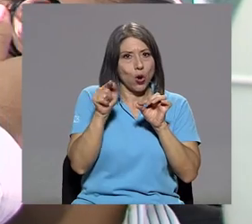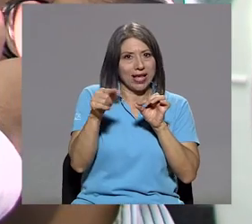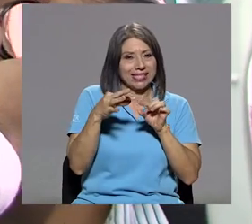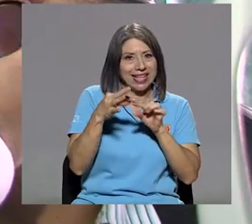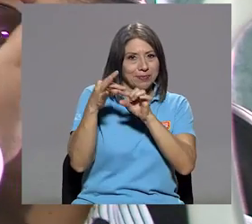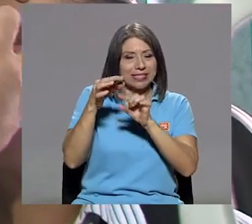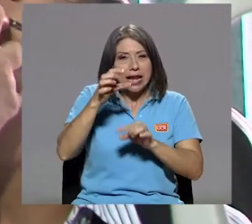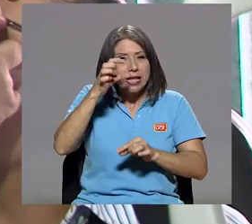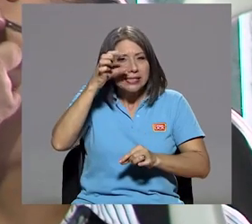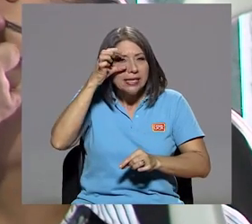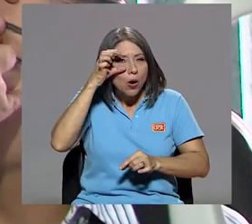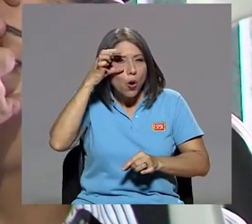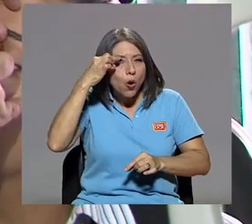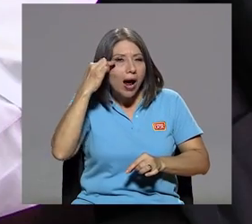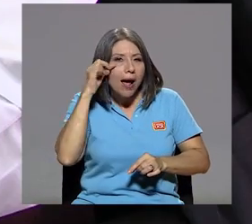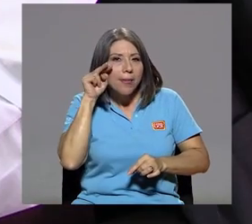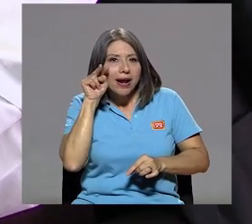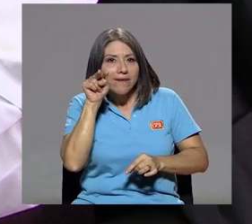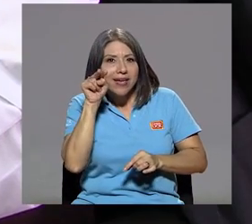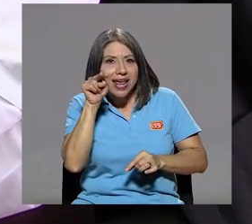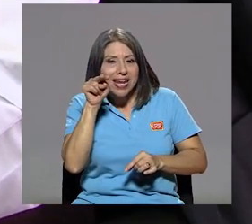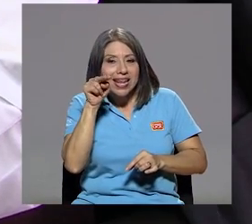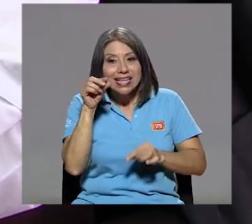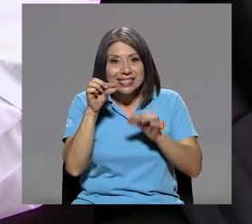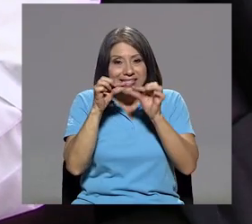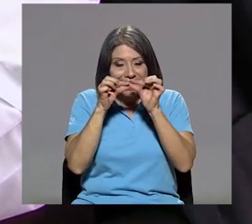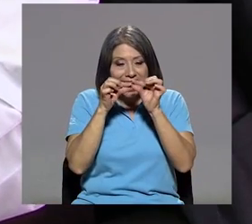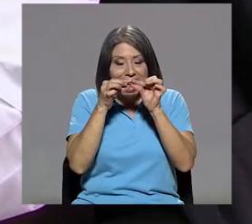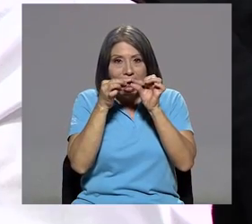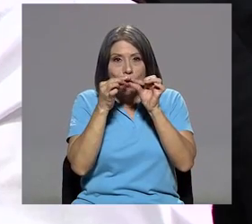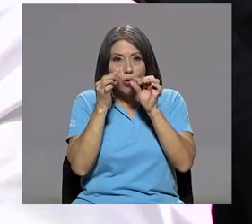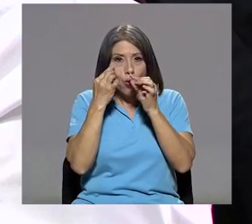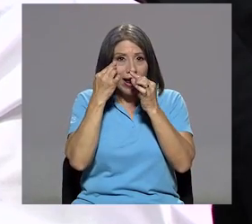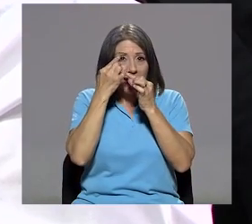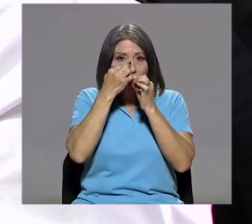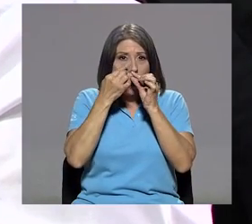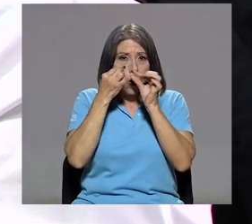se coloca y lo que queremos ver es si el ángulo de drenaje está abierto o está cerrado.